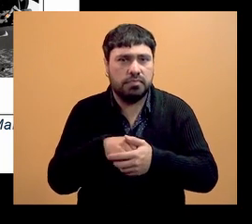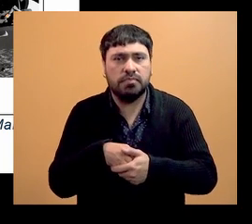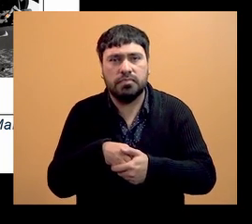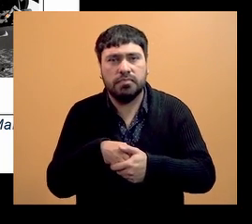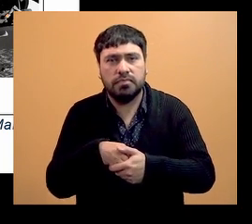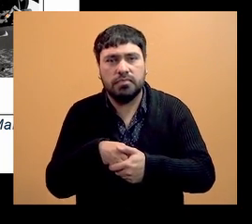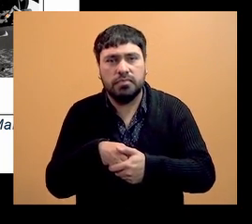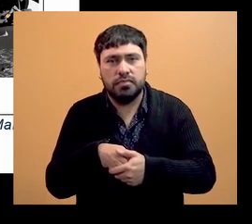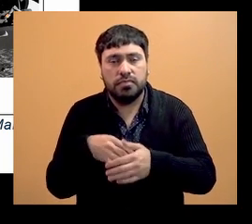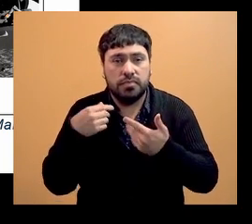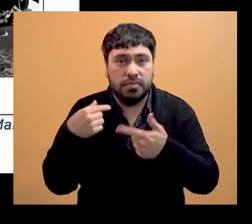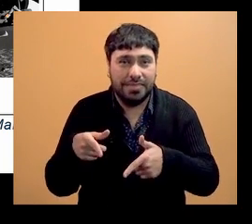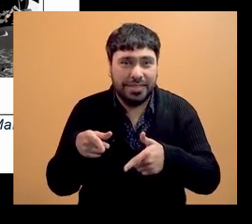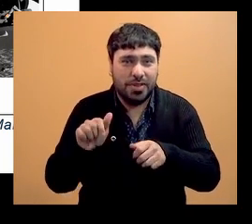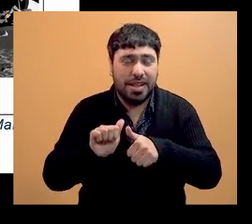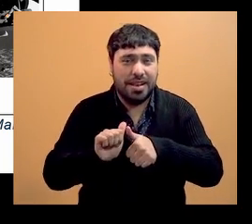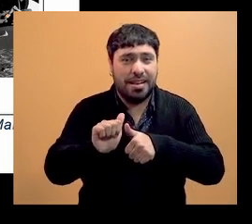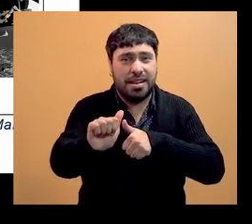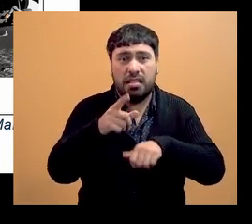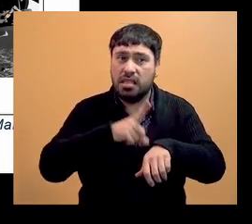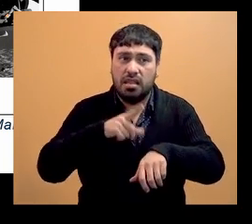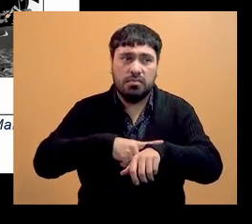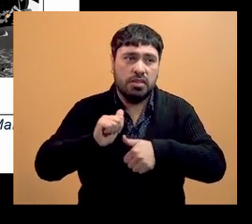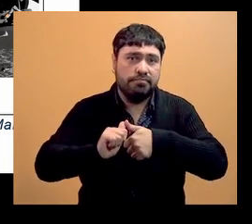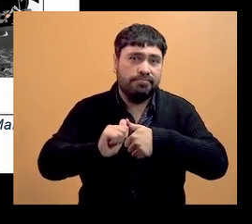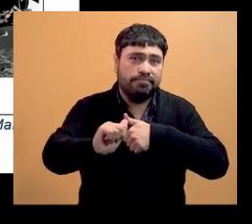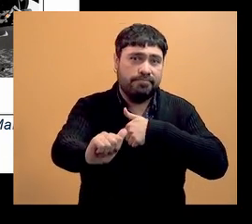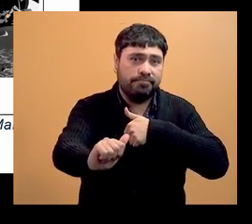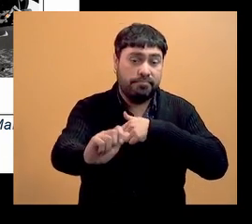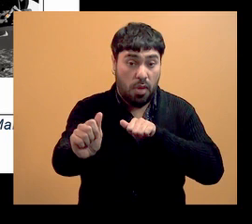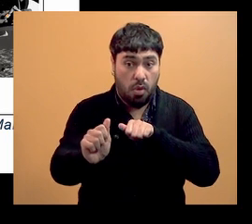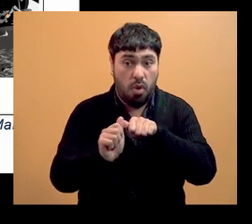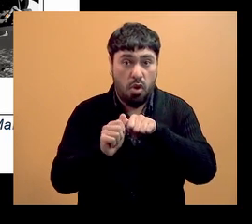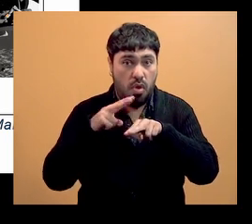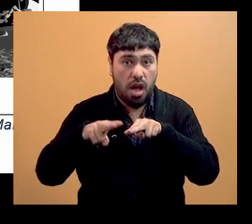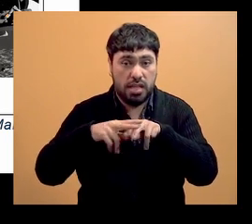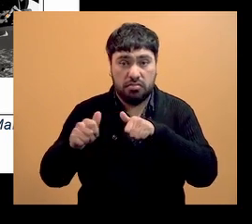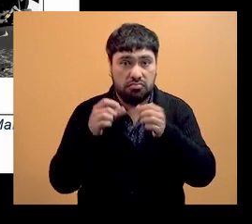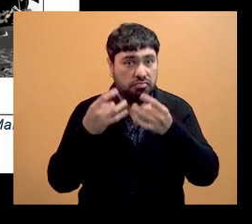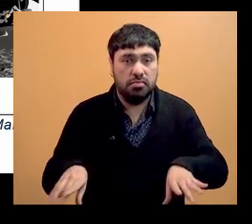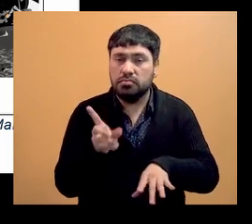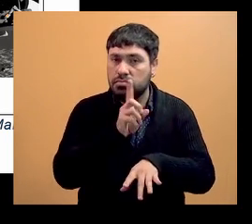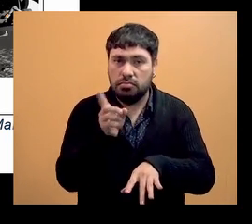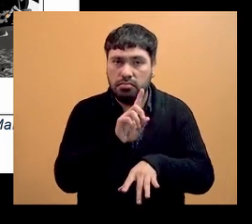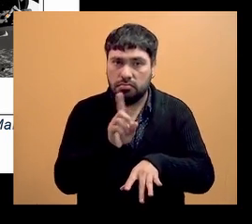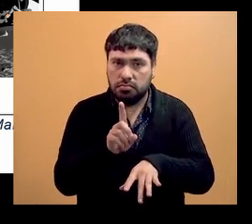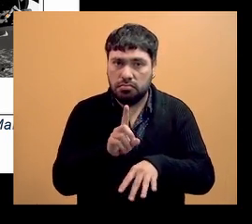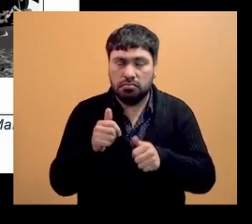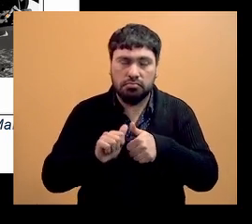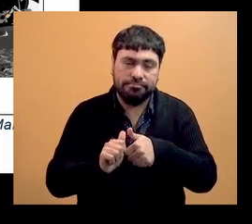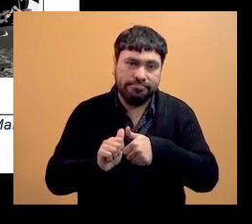de tiempo, porque son iniciativas de muy largo plazo también, pero sin duda es uno de los más serios que está apuntando hacia el tema del turismo espacial con su concepto